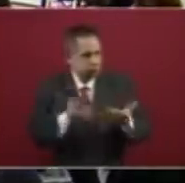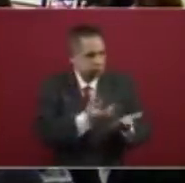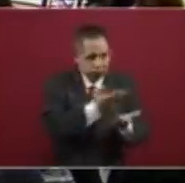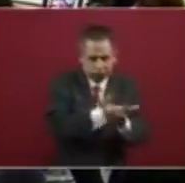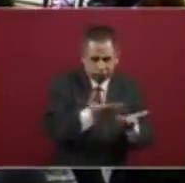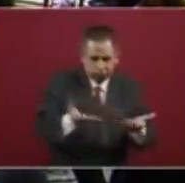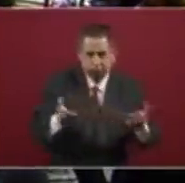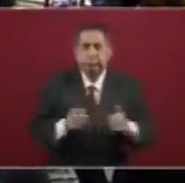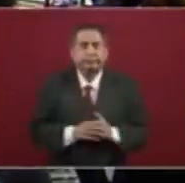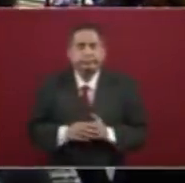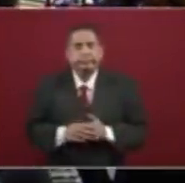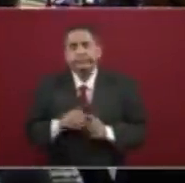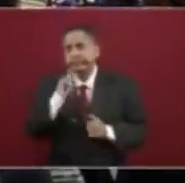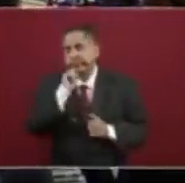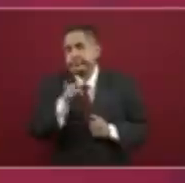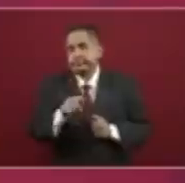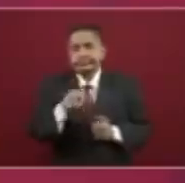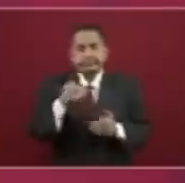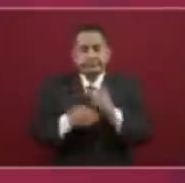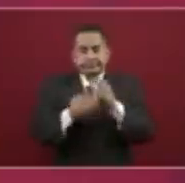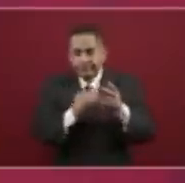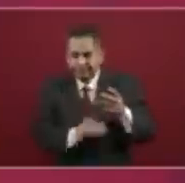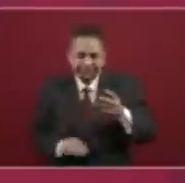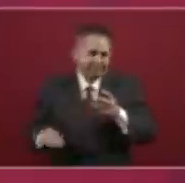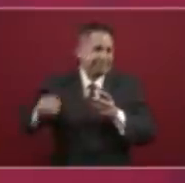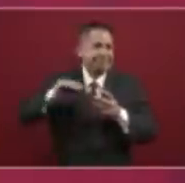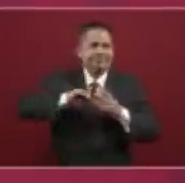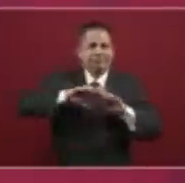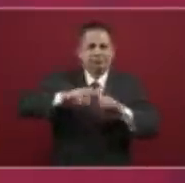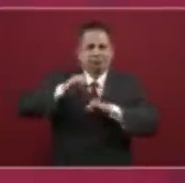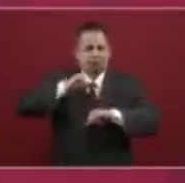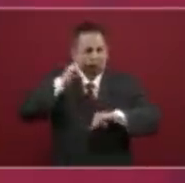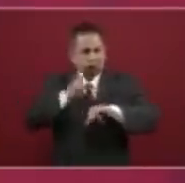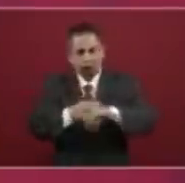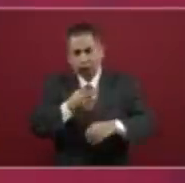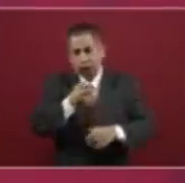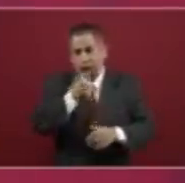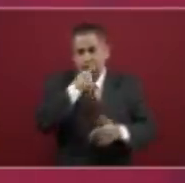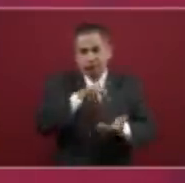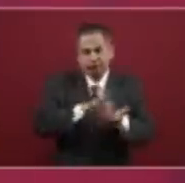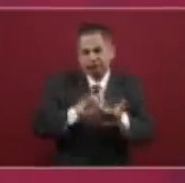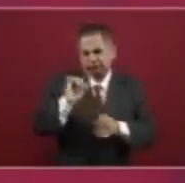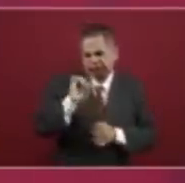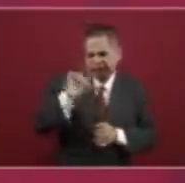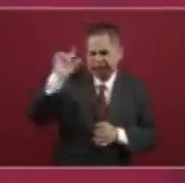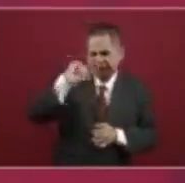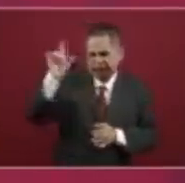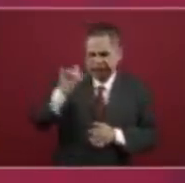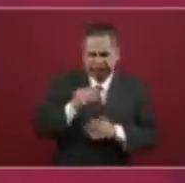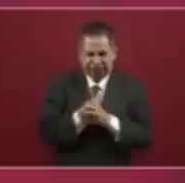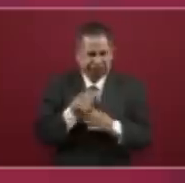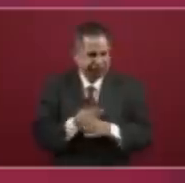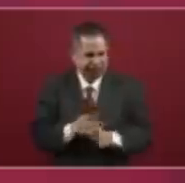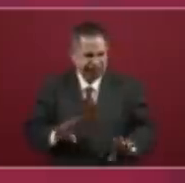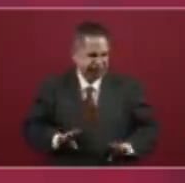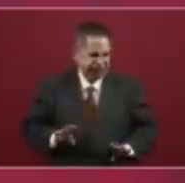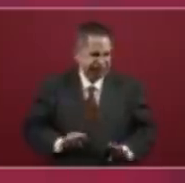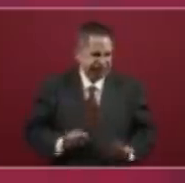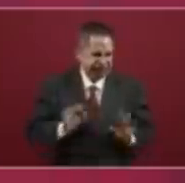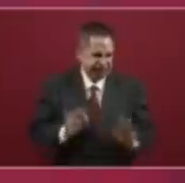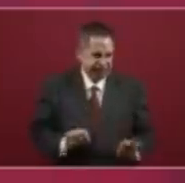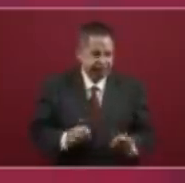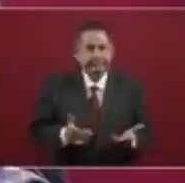va a implicar mejorar la medicina especializada y que no falten